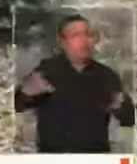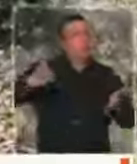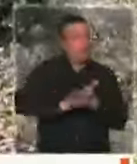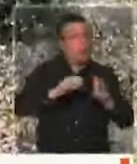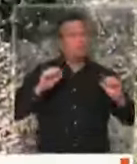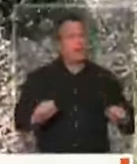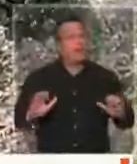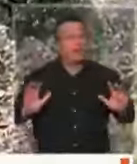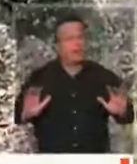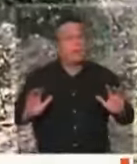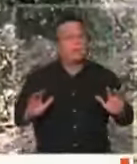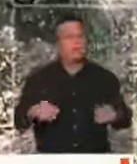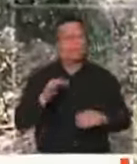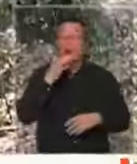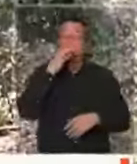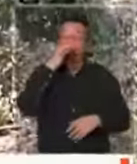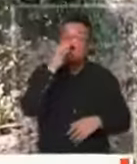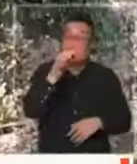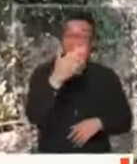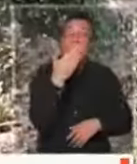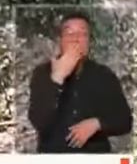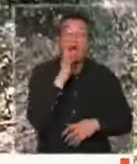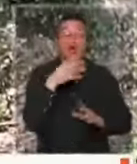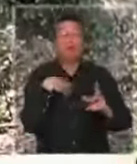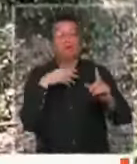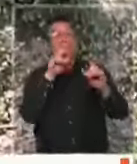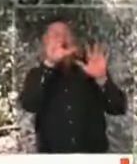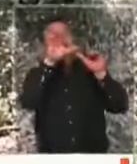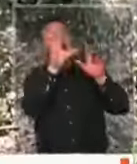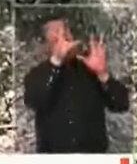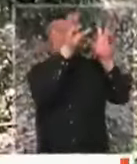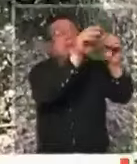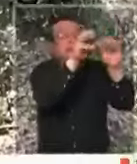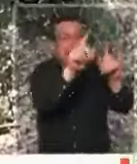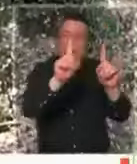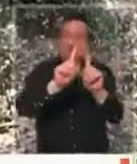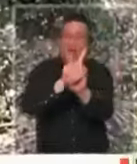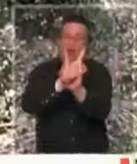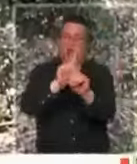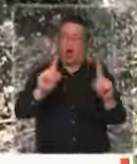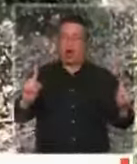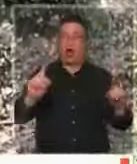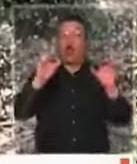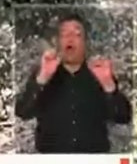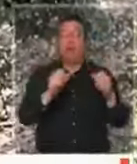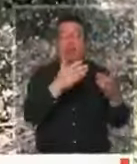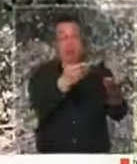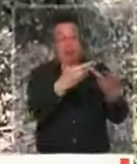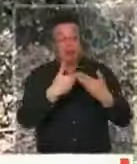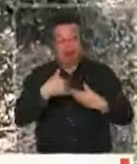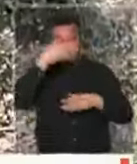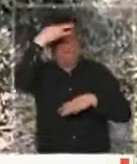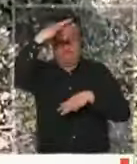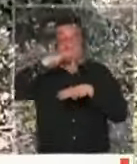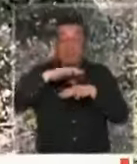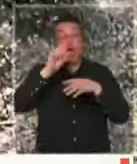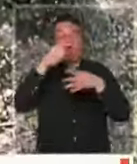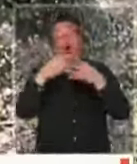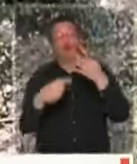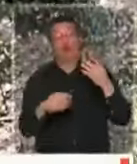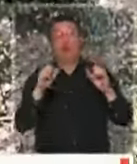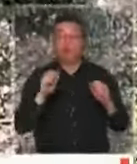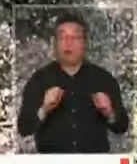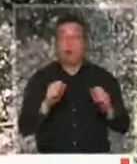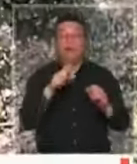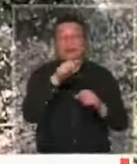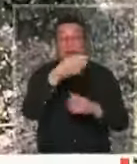La recomendación está básicamente en no manipular este tipo de animales, producto de que pueden transmitir tanto esta enfermedad como otra. Esta bacteria